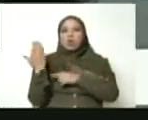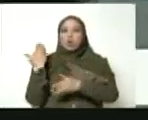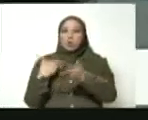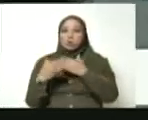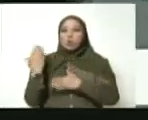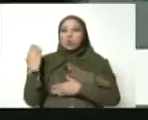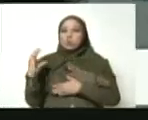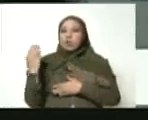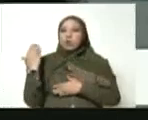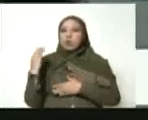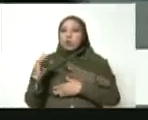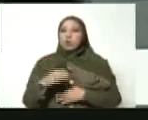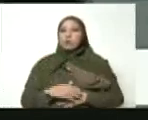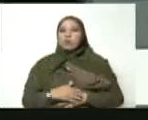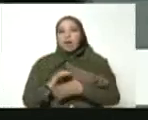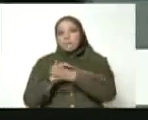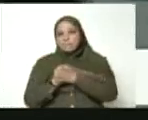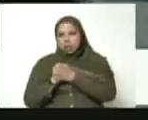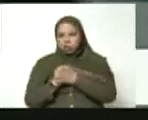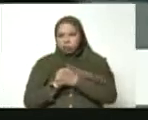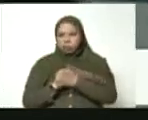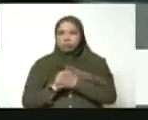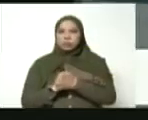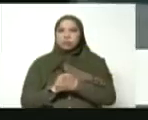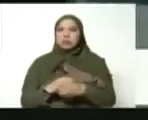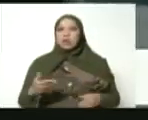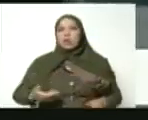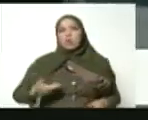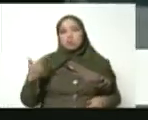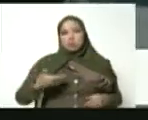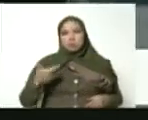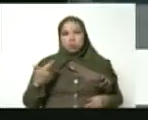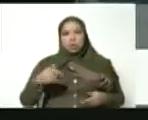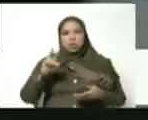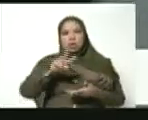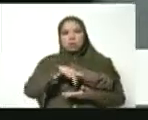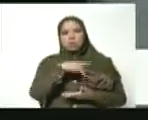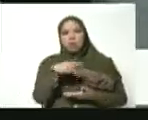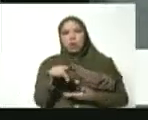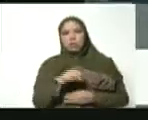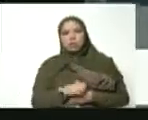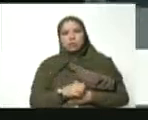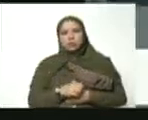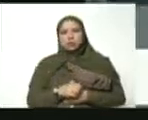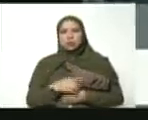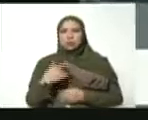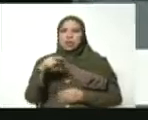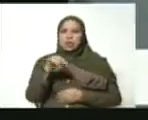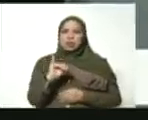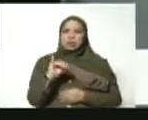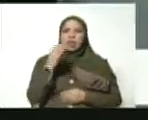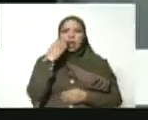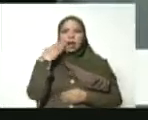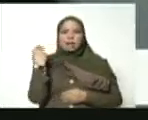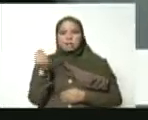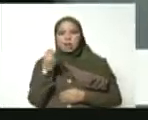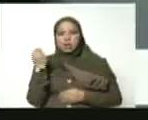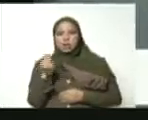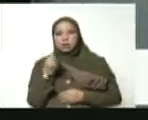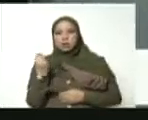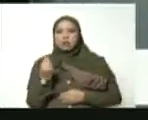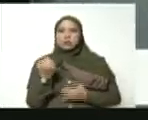nuestros amigos colombianos. Me parece muy importante porque más allá del poema, quisiera tener las experiencias que han tenido en